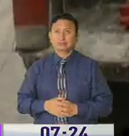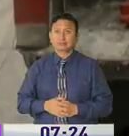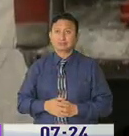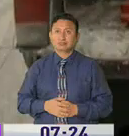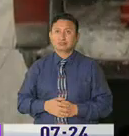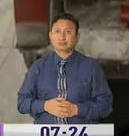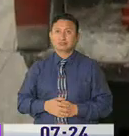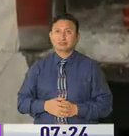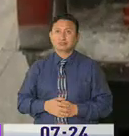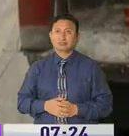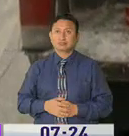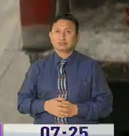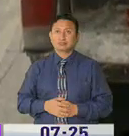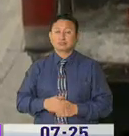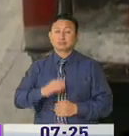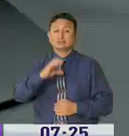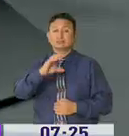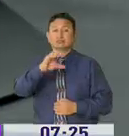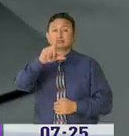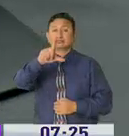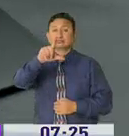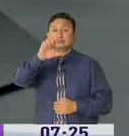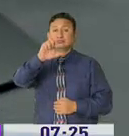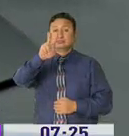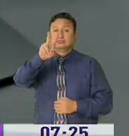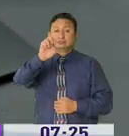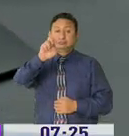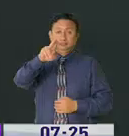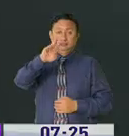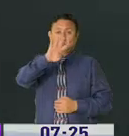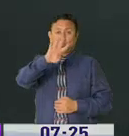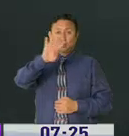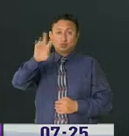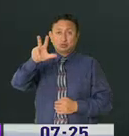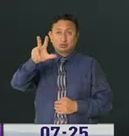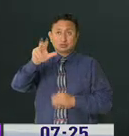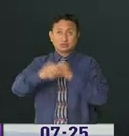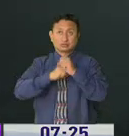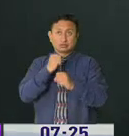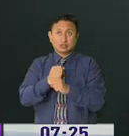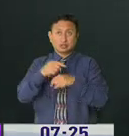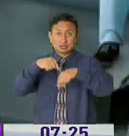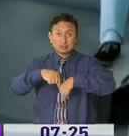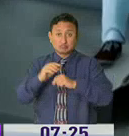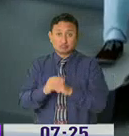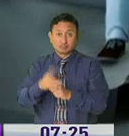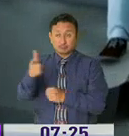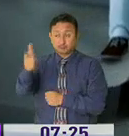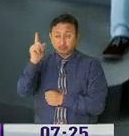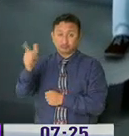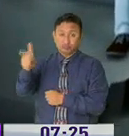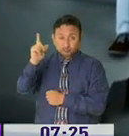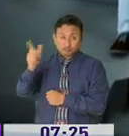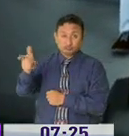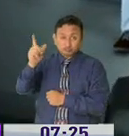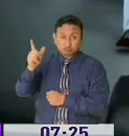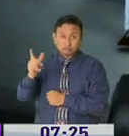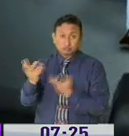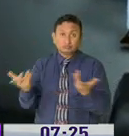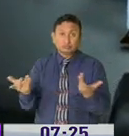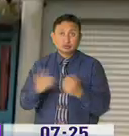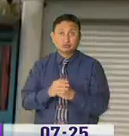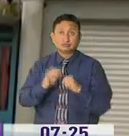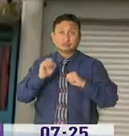Clever Leal Barco, de 43 años, recibió varios impactos de bala mientras se encontraba sentado en